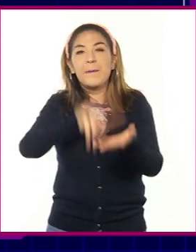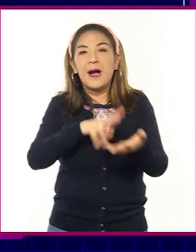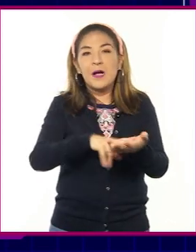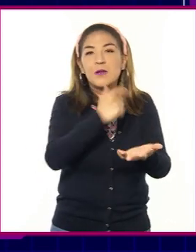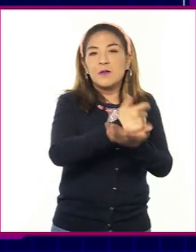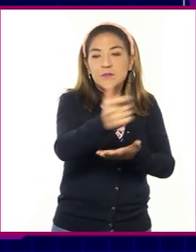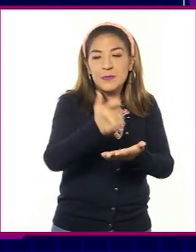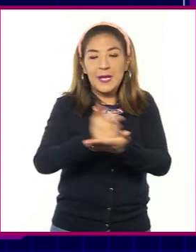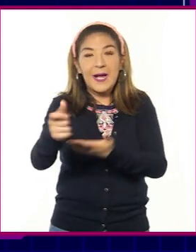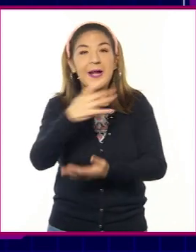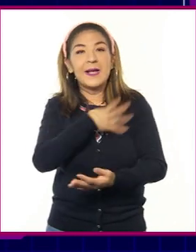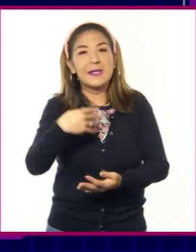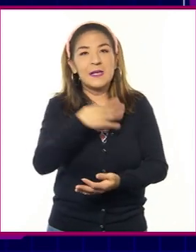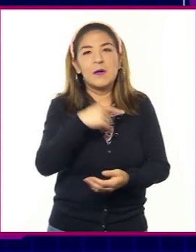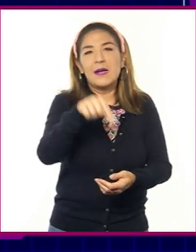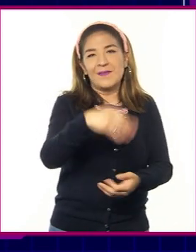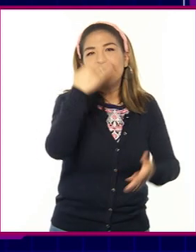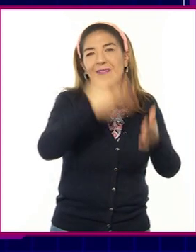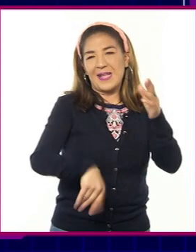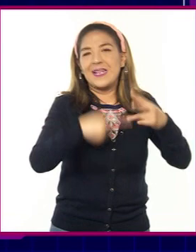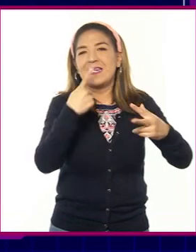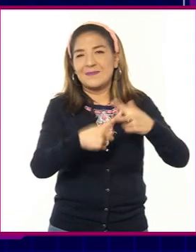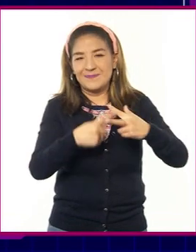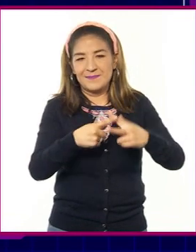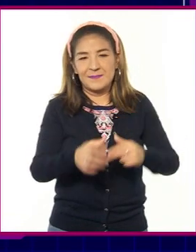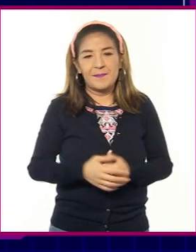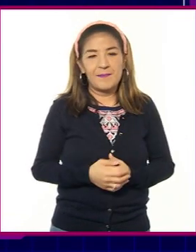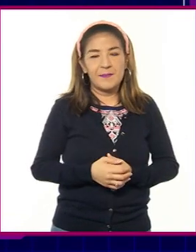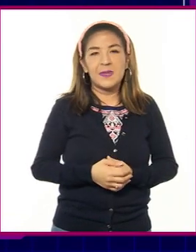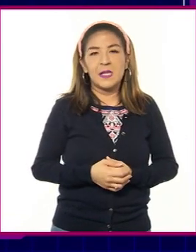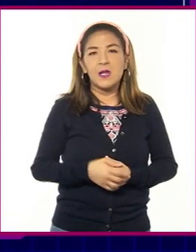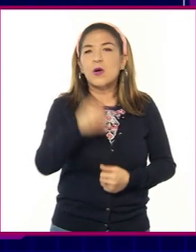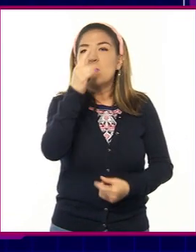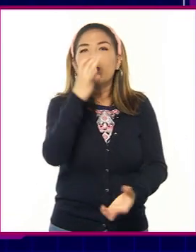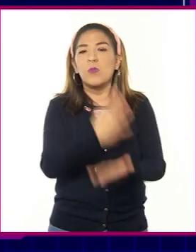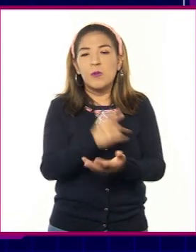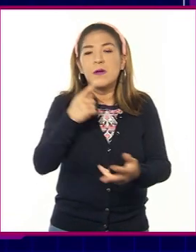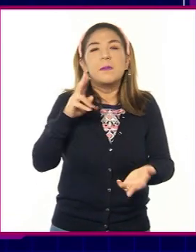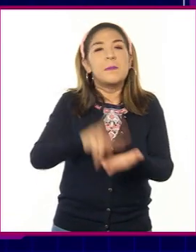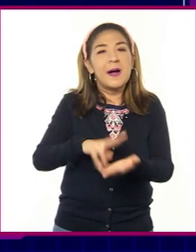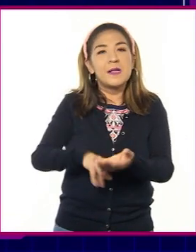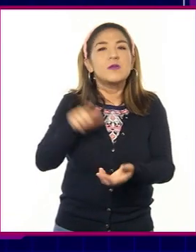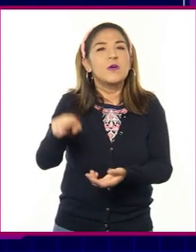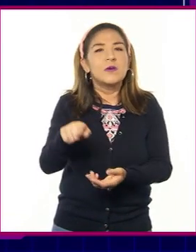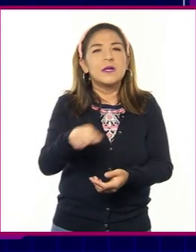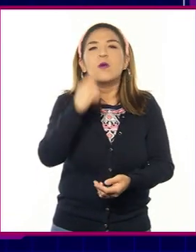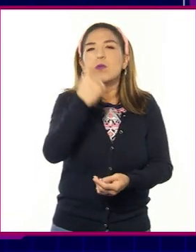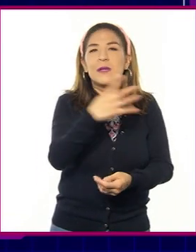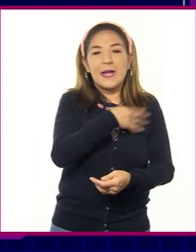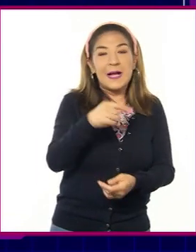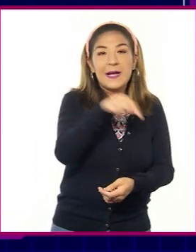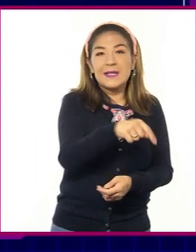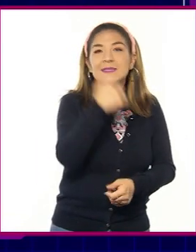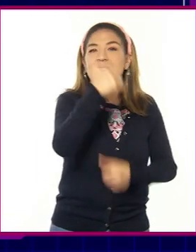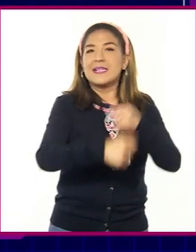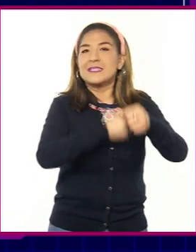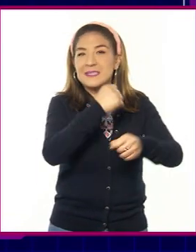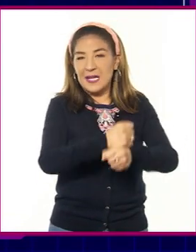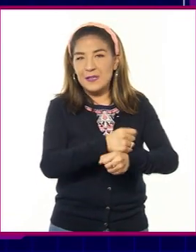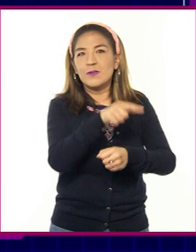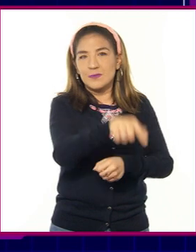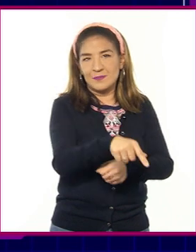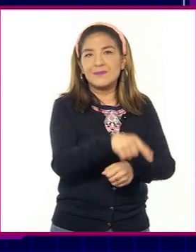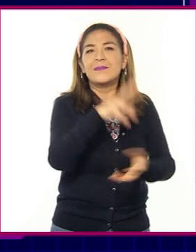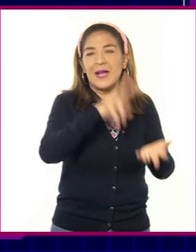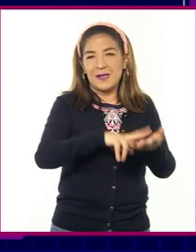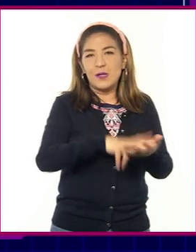a cada uno de los hijos que nos faltó calcular. Solo se calculó la cantidad que le corresponde al hijo de 6 años,